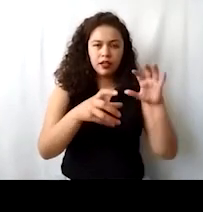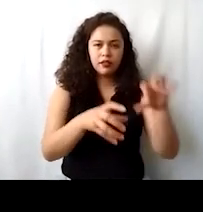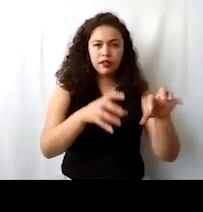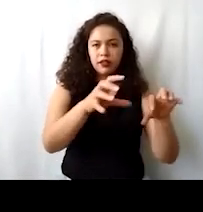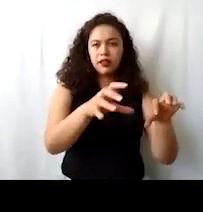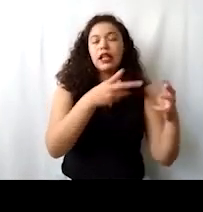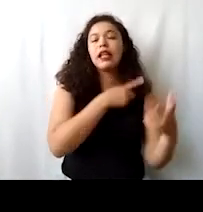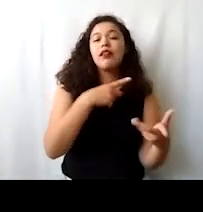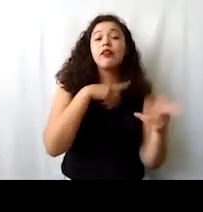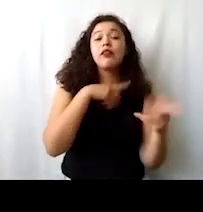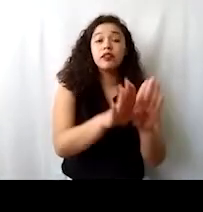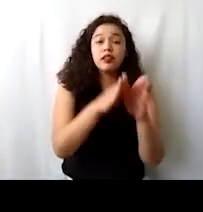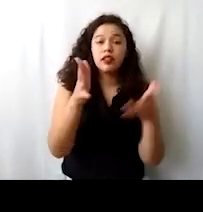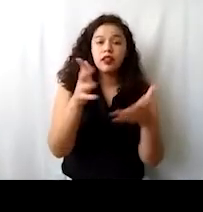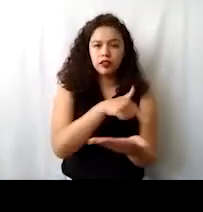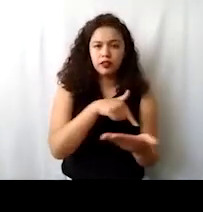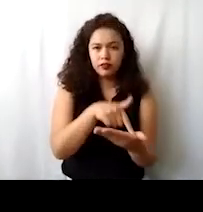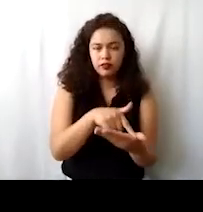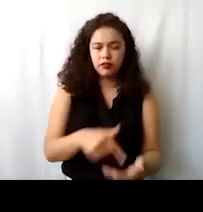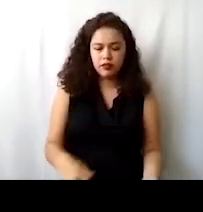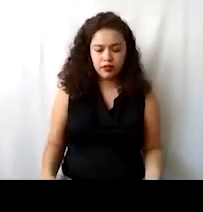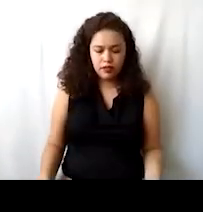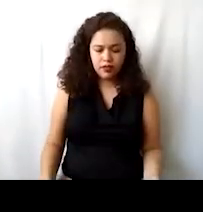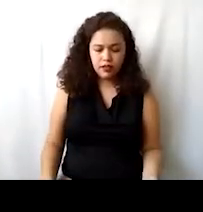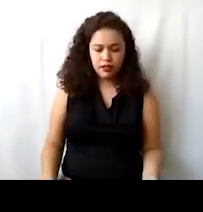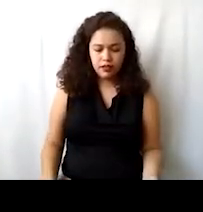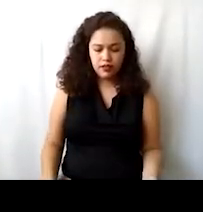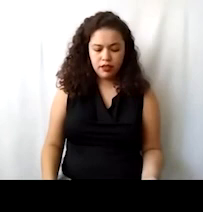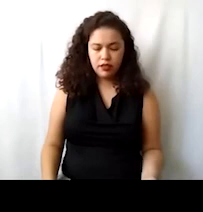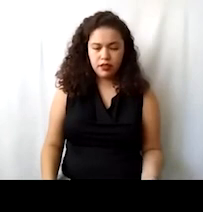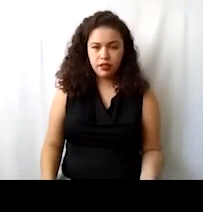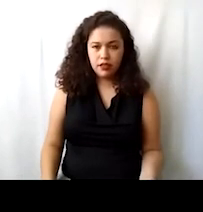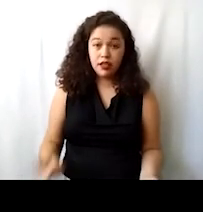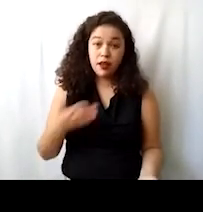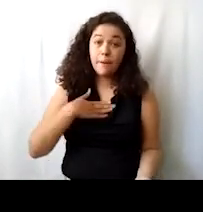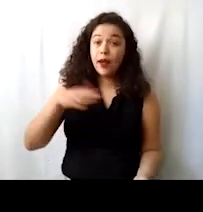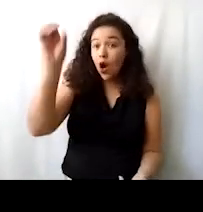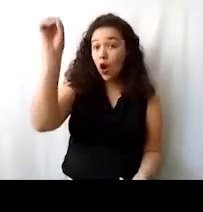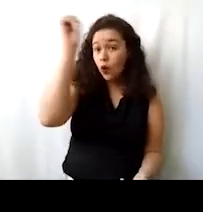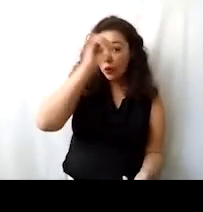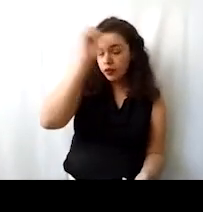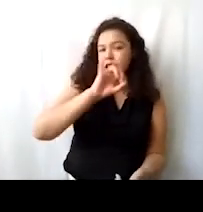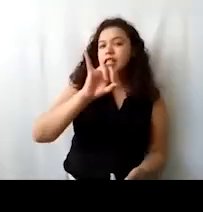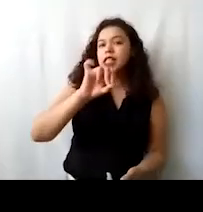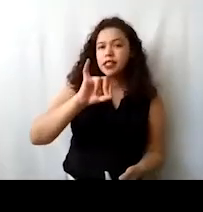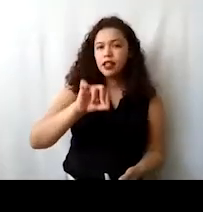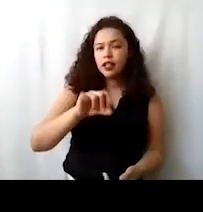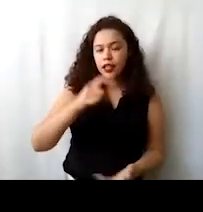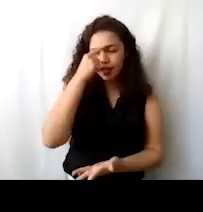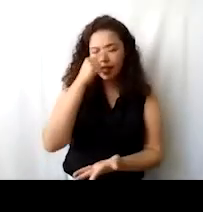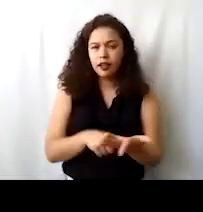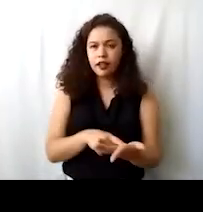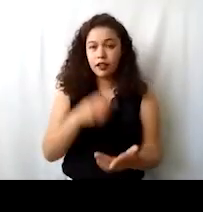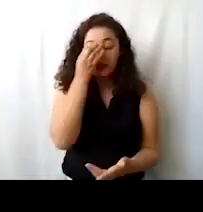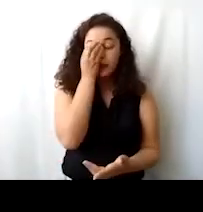tener una apertura de establecimiento. Entonces, en mi opinión, sí considero que tenemos que hacer